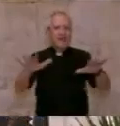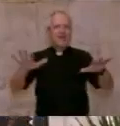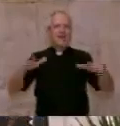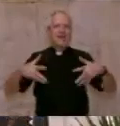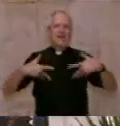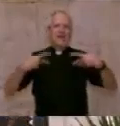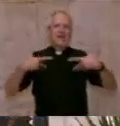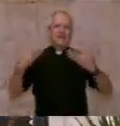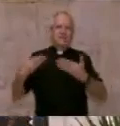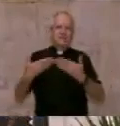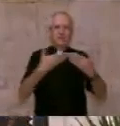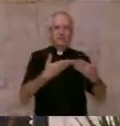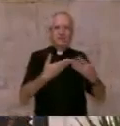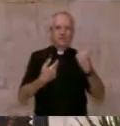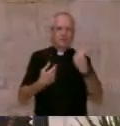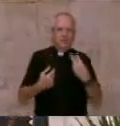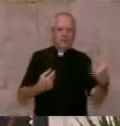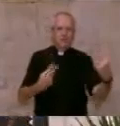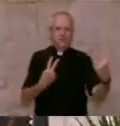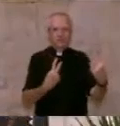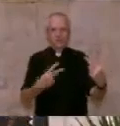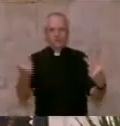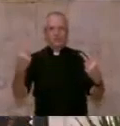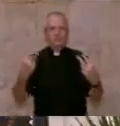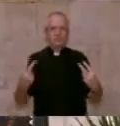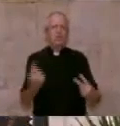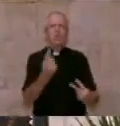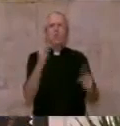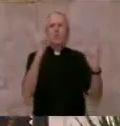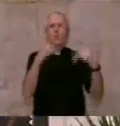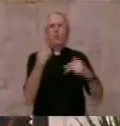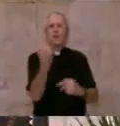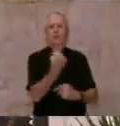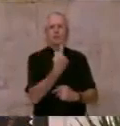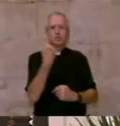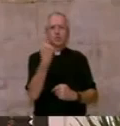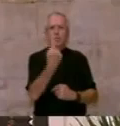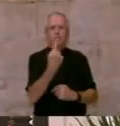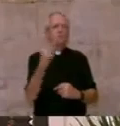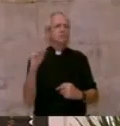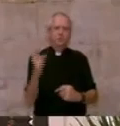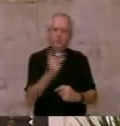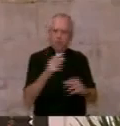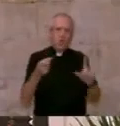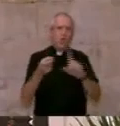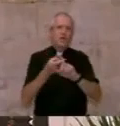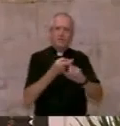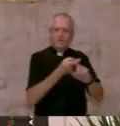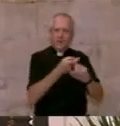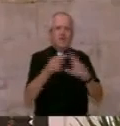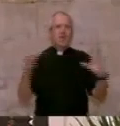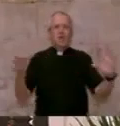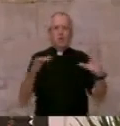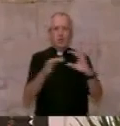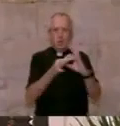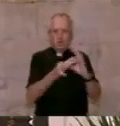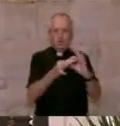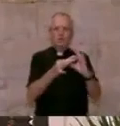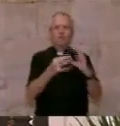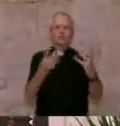Evangelio. De dos en dos. De dos en dos. Mai llaneros, nunca como francotiradores. Nunca como